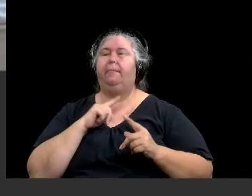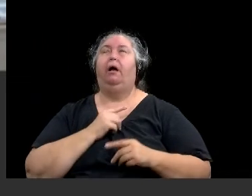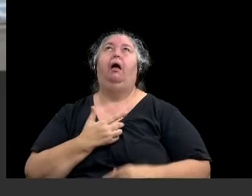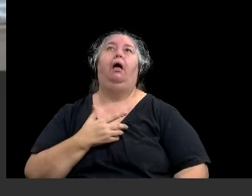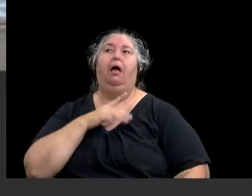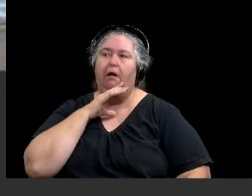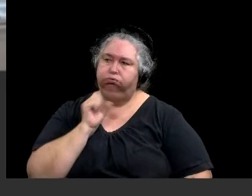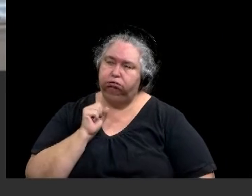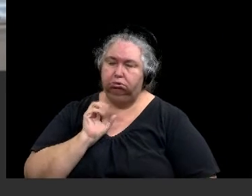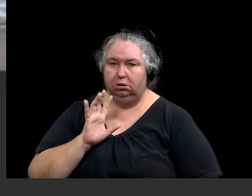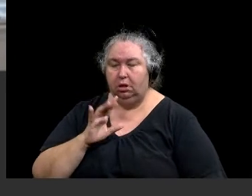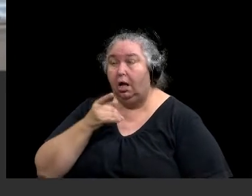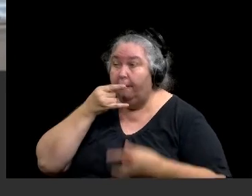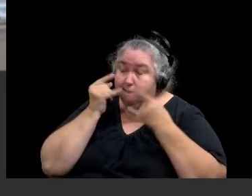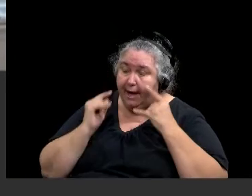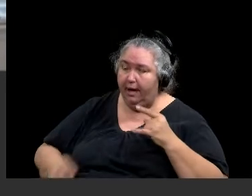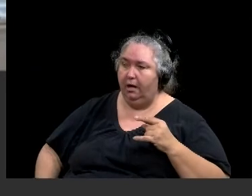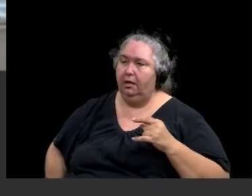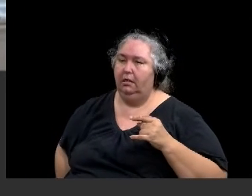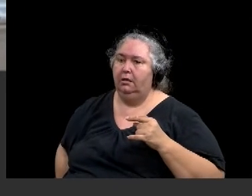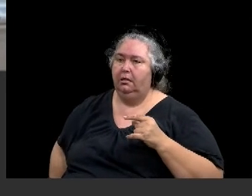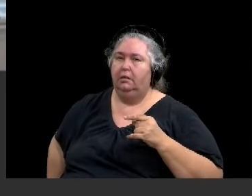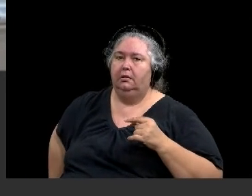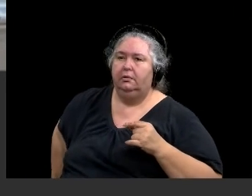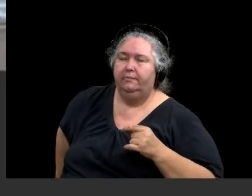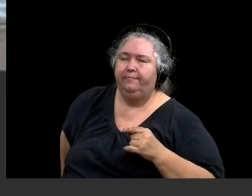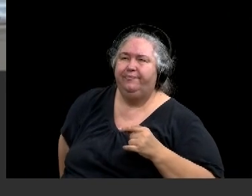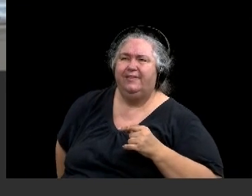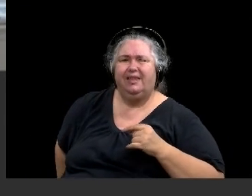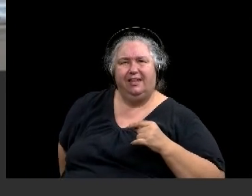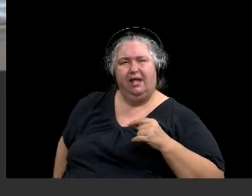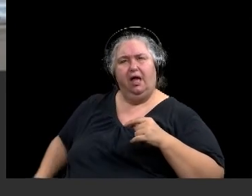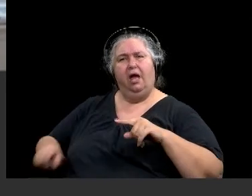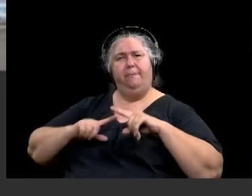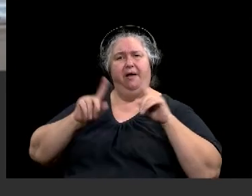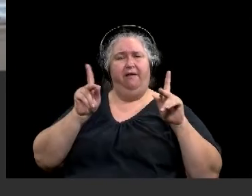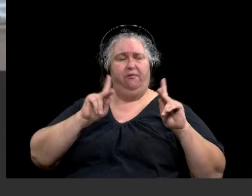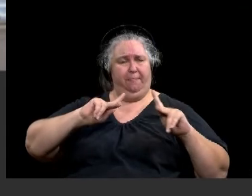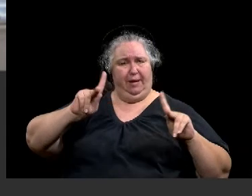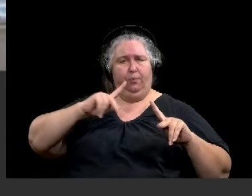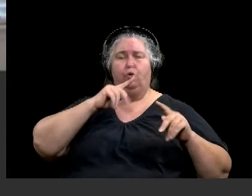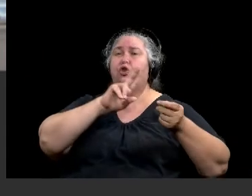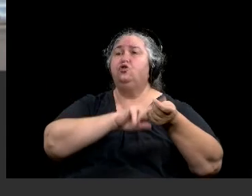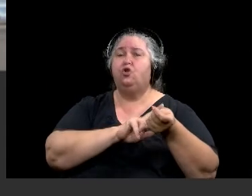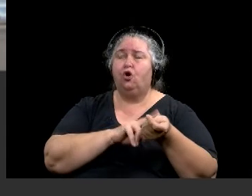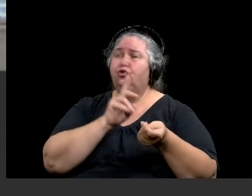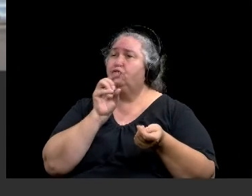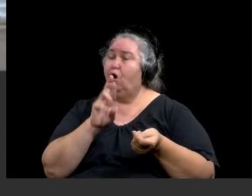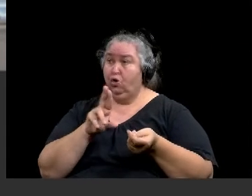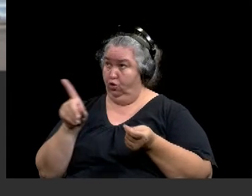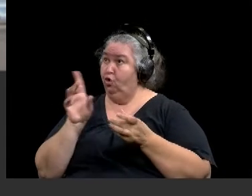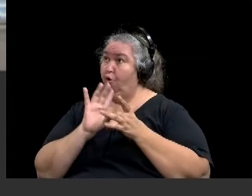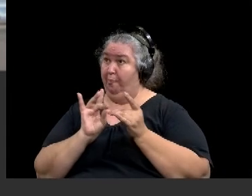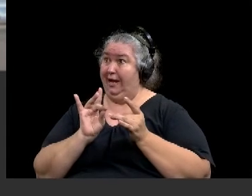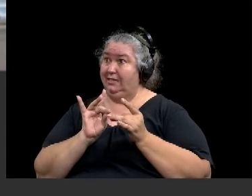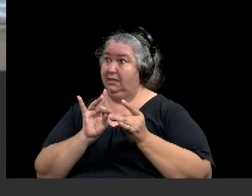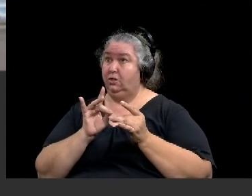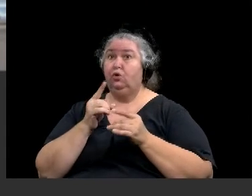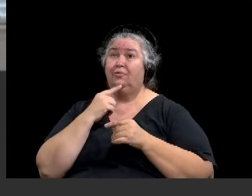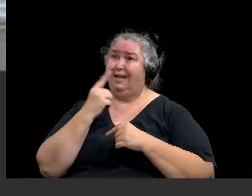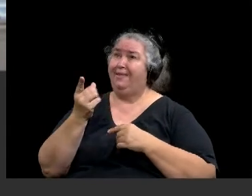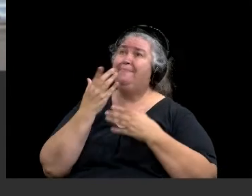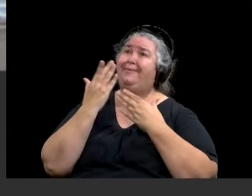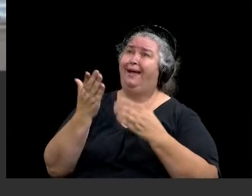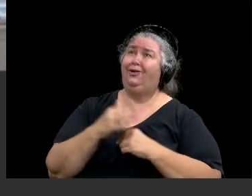las personas están fatigados de las máscaras de las personas que están trabajando en las